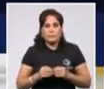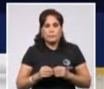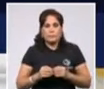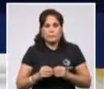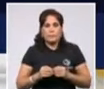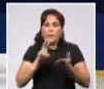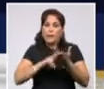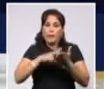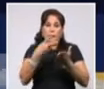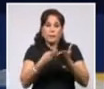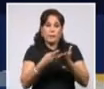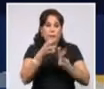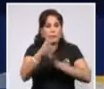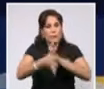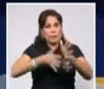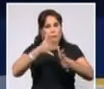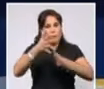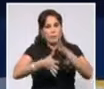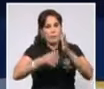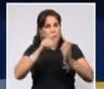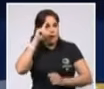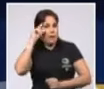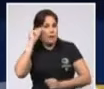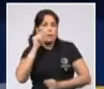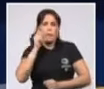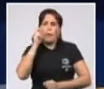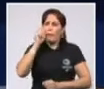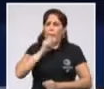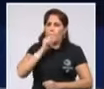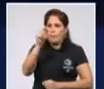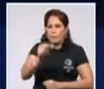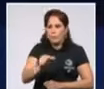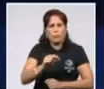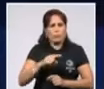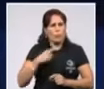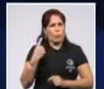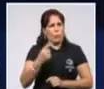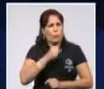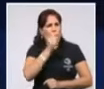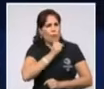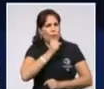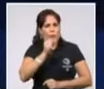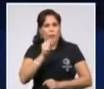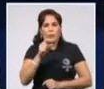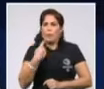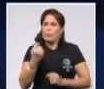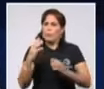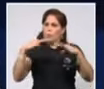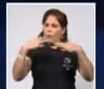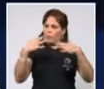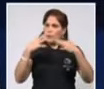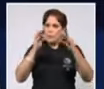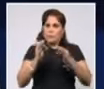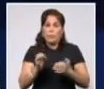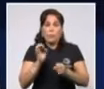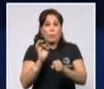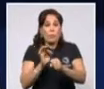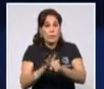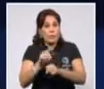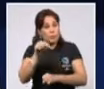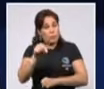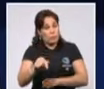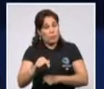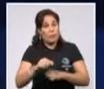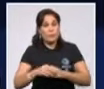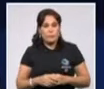intérprete de lenguas de señas, Pepe Mejía, y a todo el pueblo que nos escucha. Hoy queremos comenzar